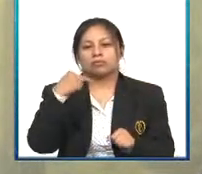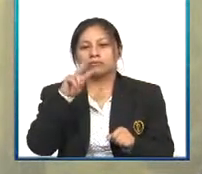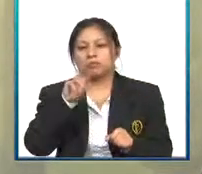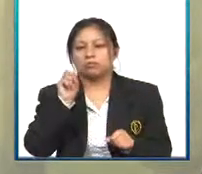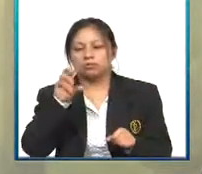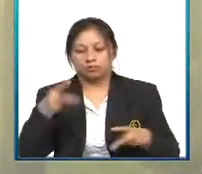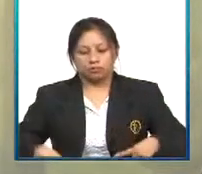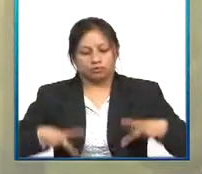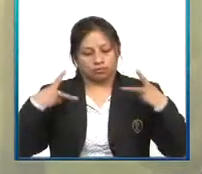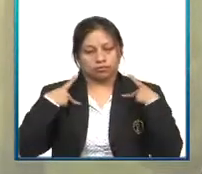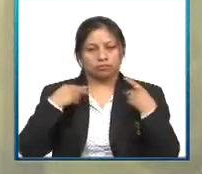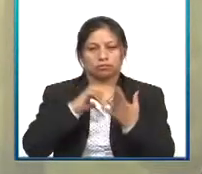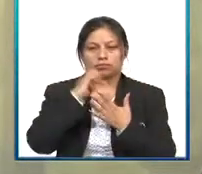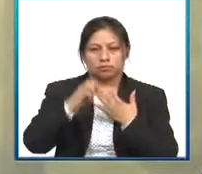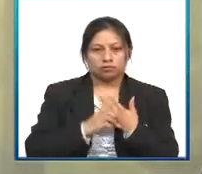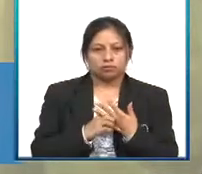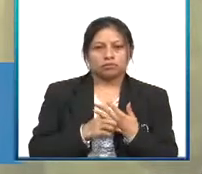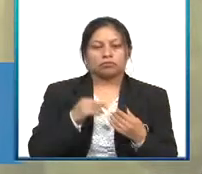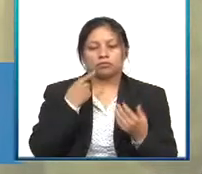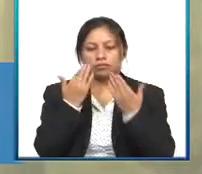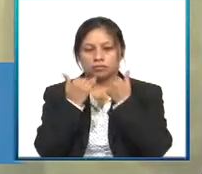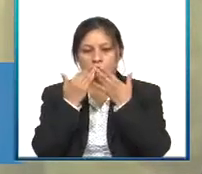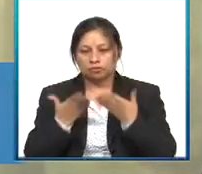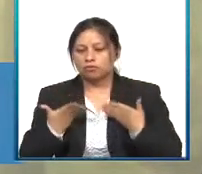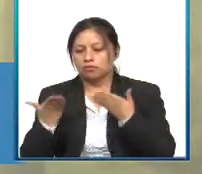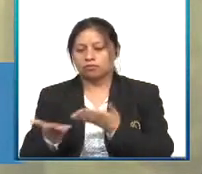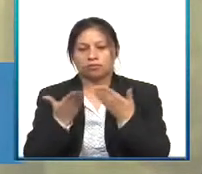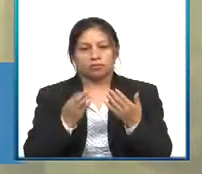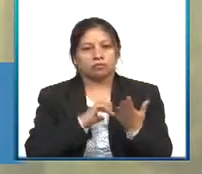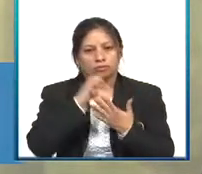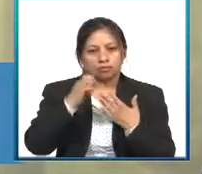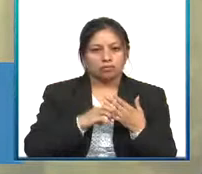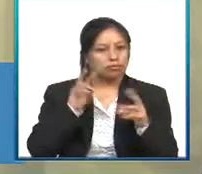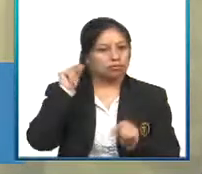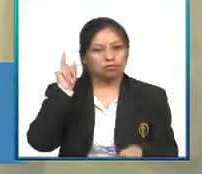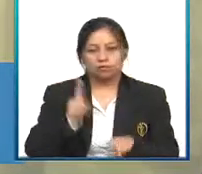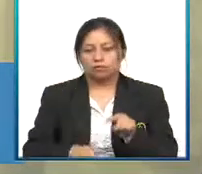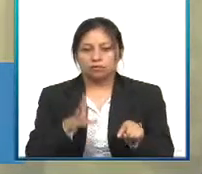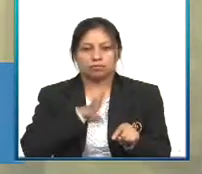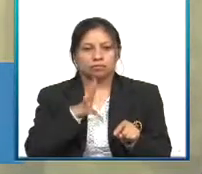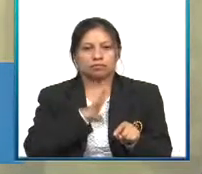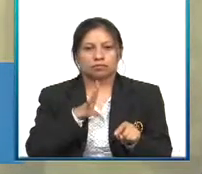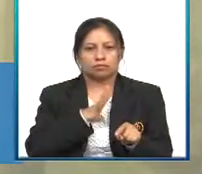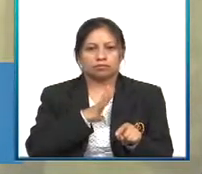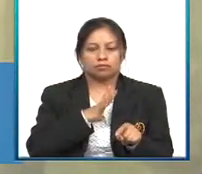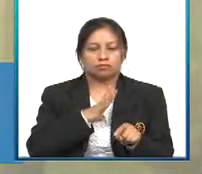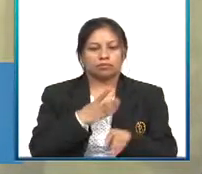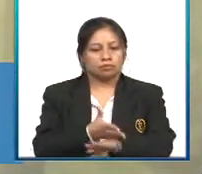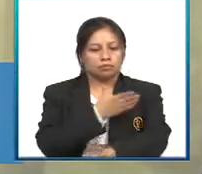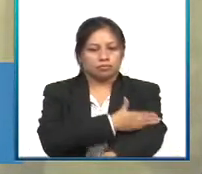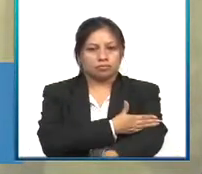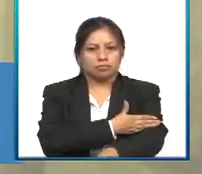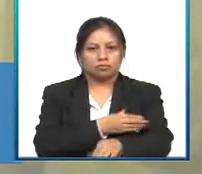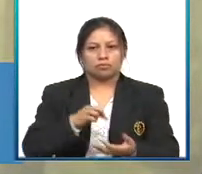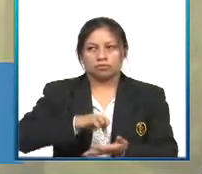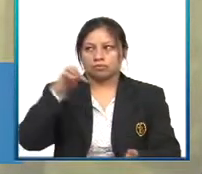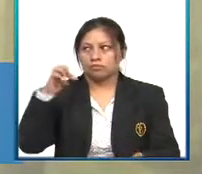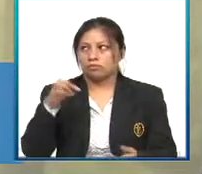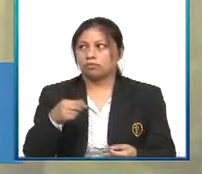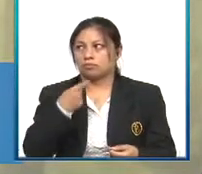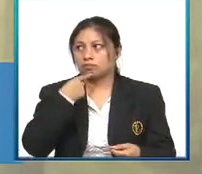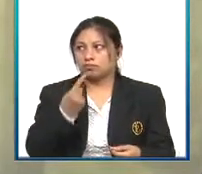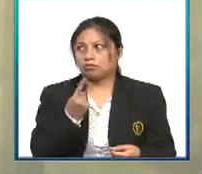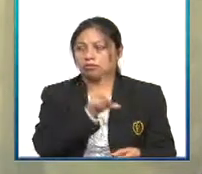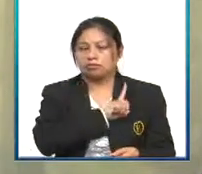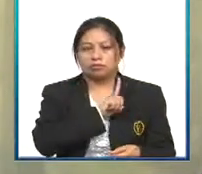cuando da vida a este programa de dotación de alimentos, es un programa que no había tenido un antecedente en nuestro país. Es decir, un